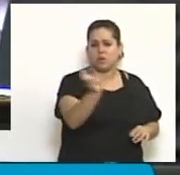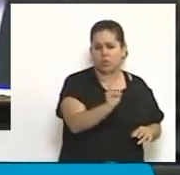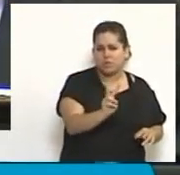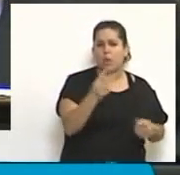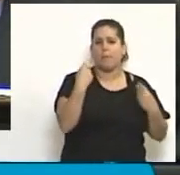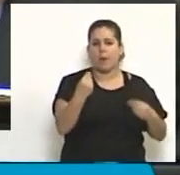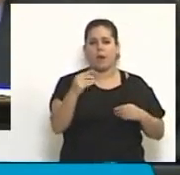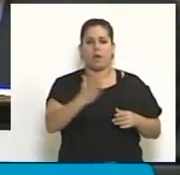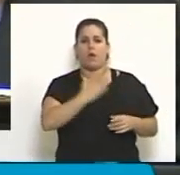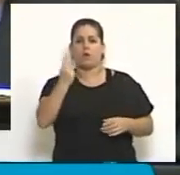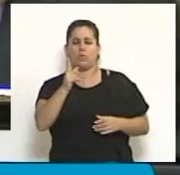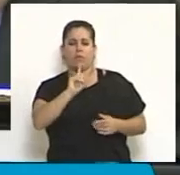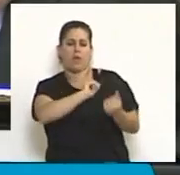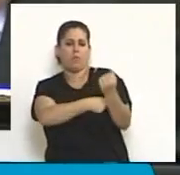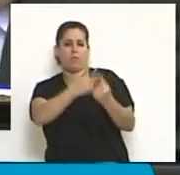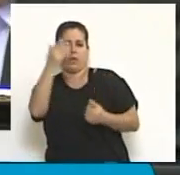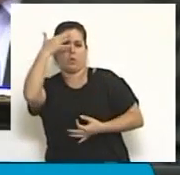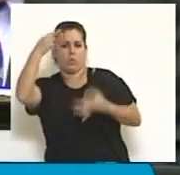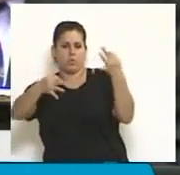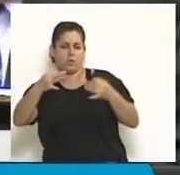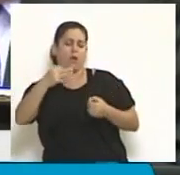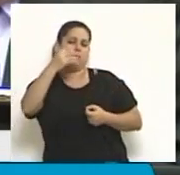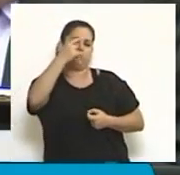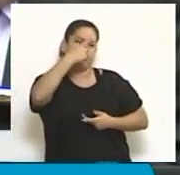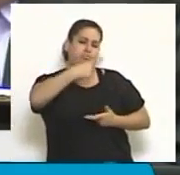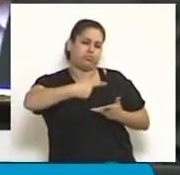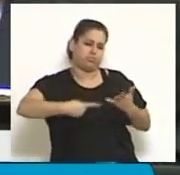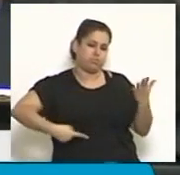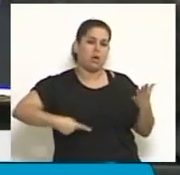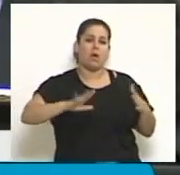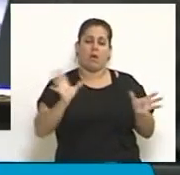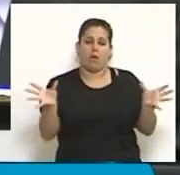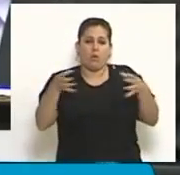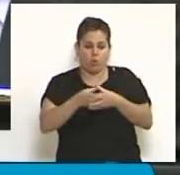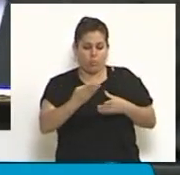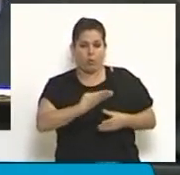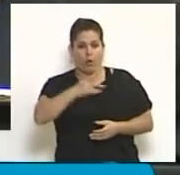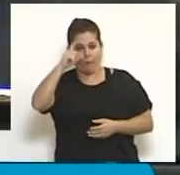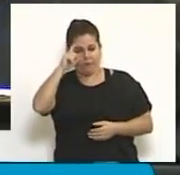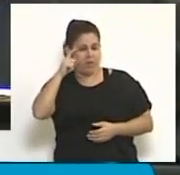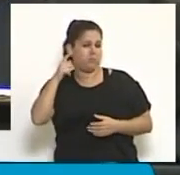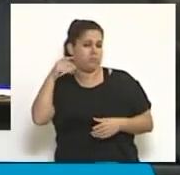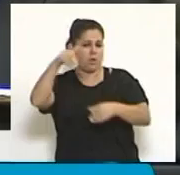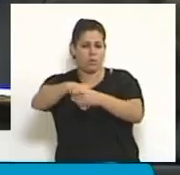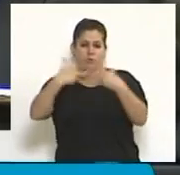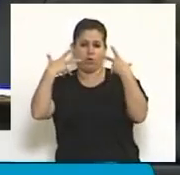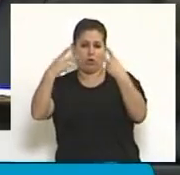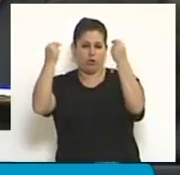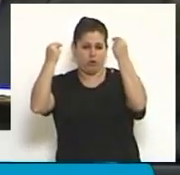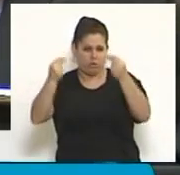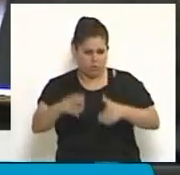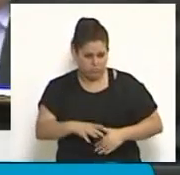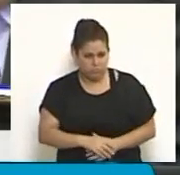ordenadas por la autoridad judicial. Por todo ello, el Bloque FE manifiesta su voto negativo a los presentes